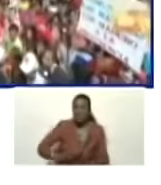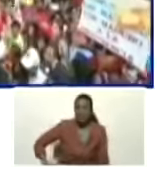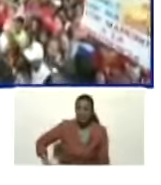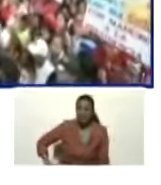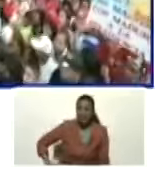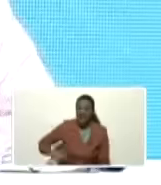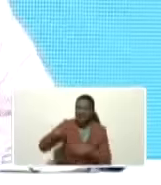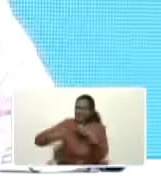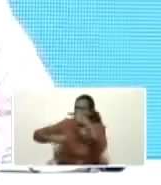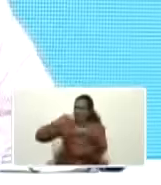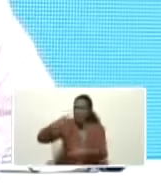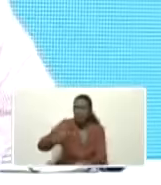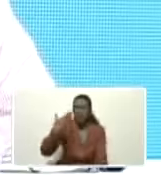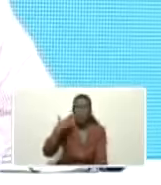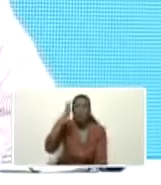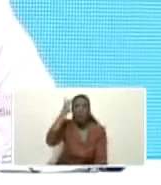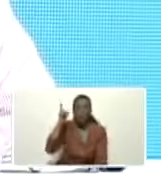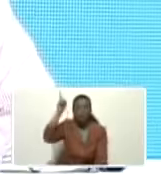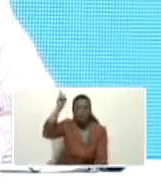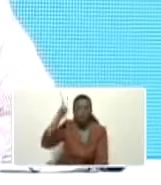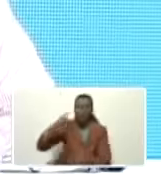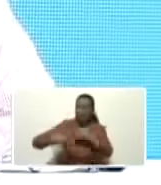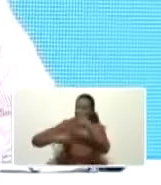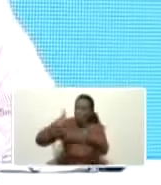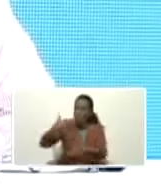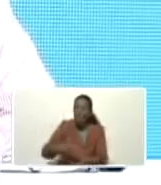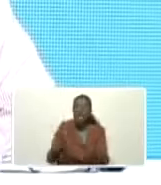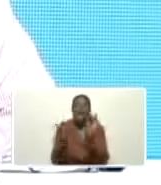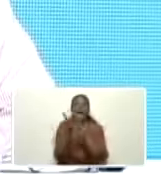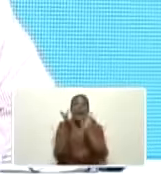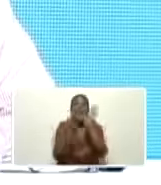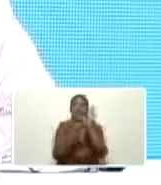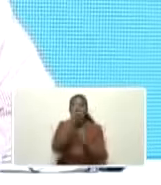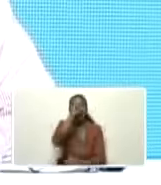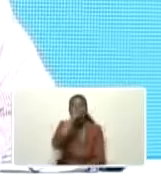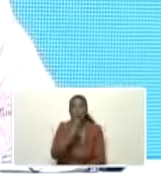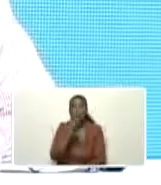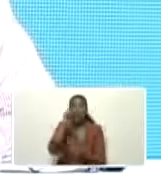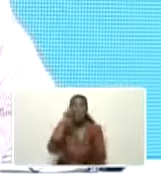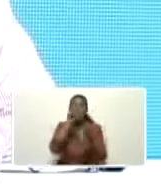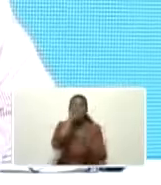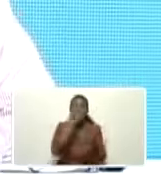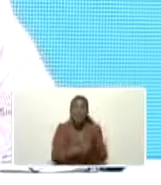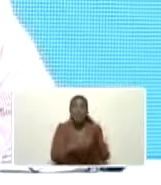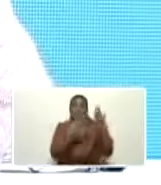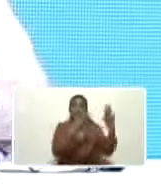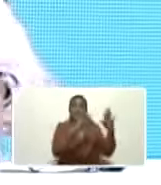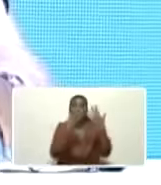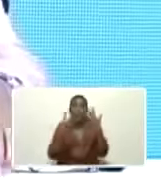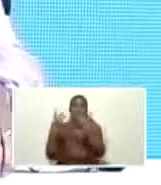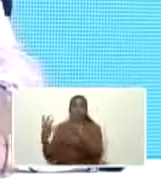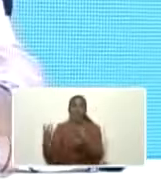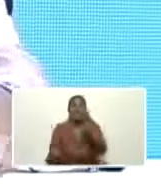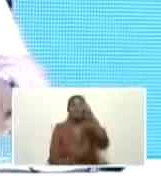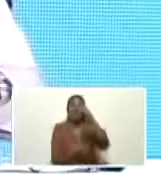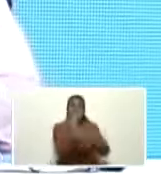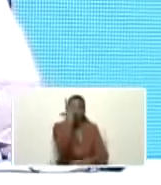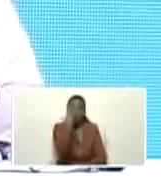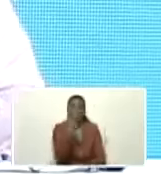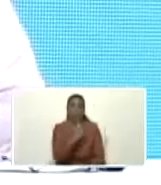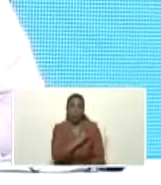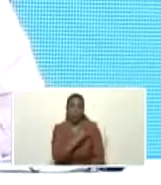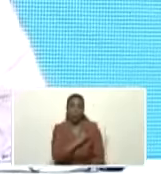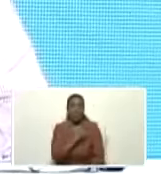presidente eterno, comandante Hugo Chávez, en abril del año 1999.